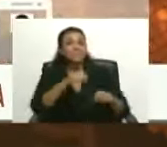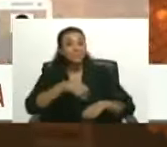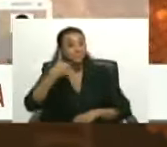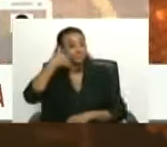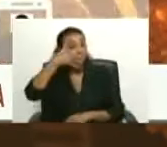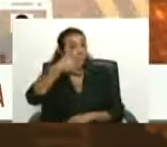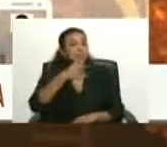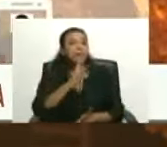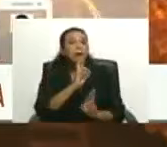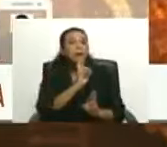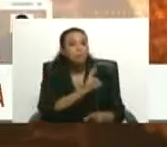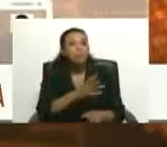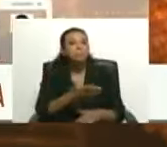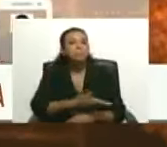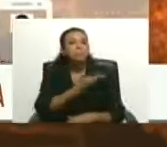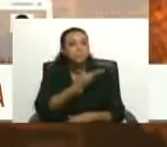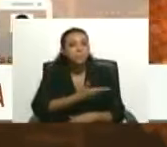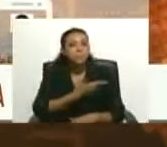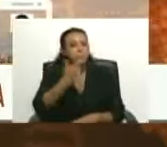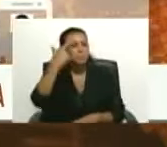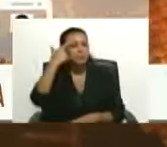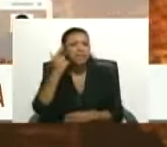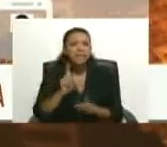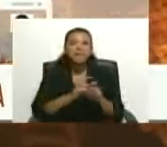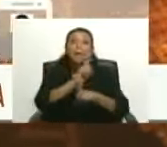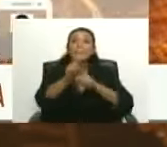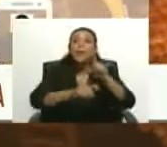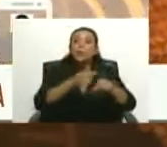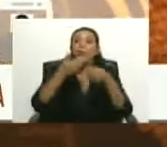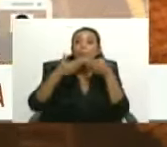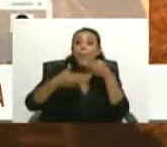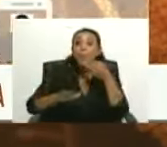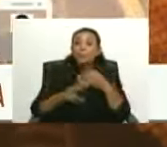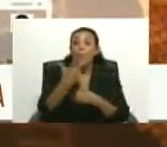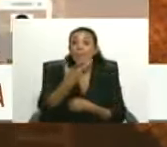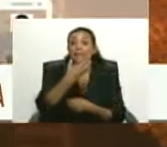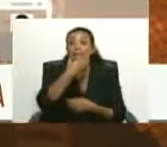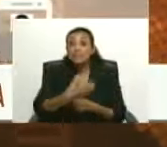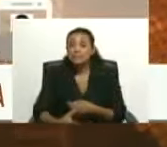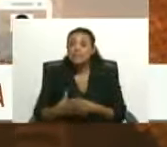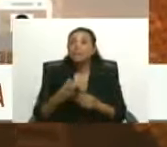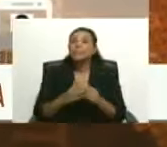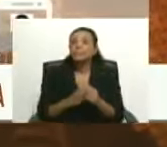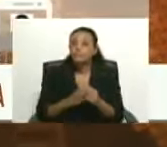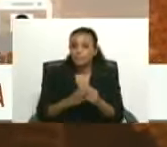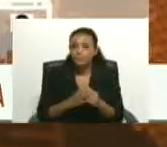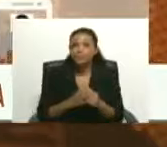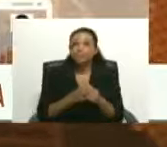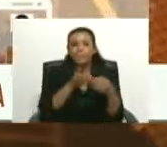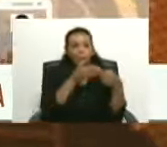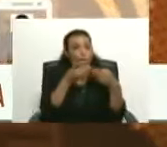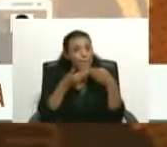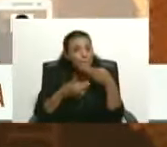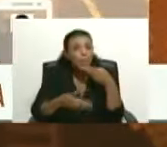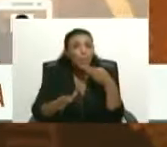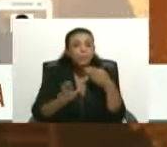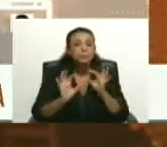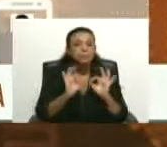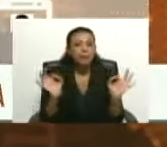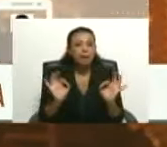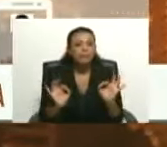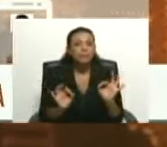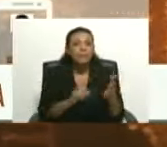muy importante hablar de ese referéndum. El referéndum el 3 de diciembre,